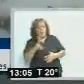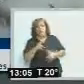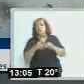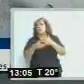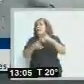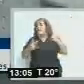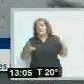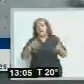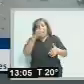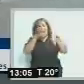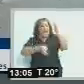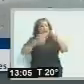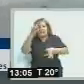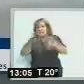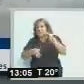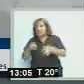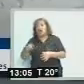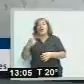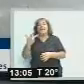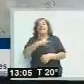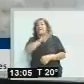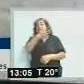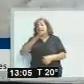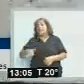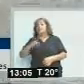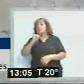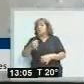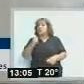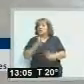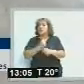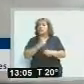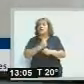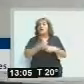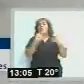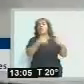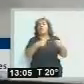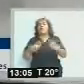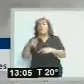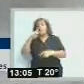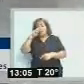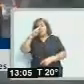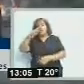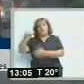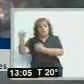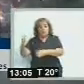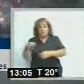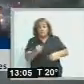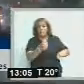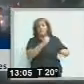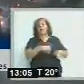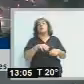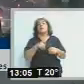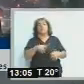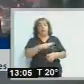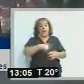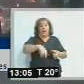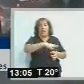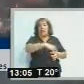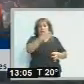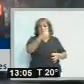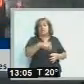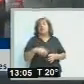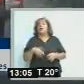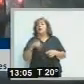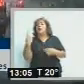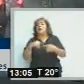caída de granizo en lo que es Tercerito. Se trabajó con distintos protocolos, tanto de limpieza de lo que son bocas tormentas como rejillas, y así también en